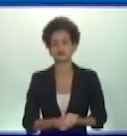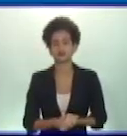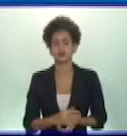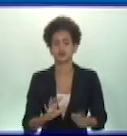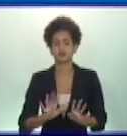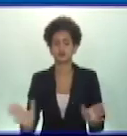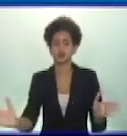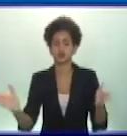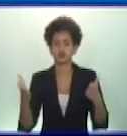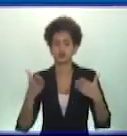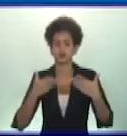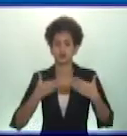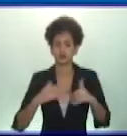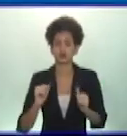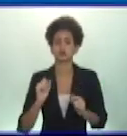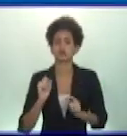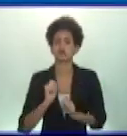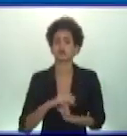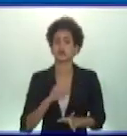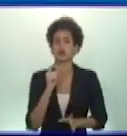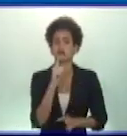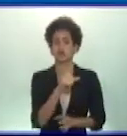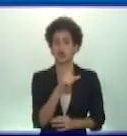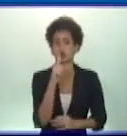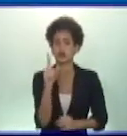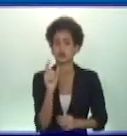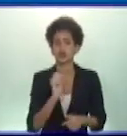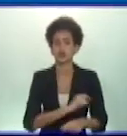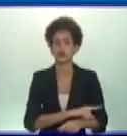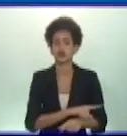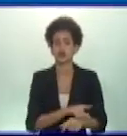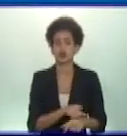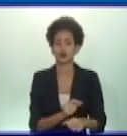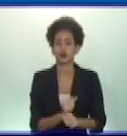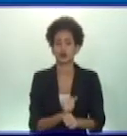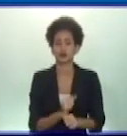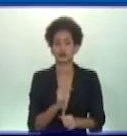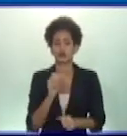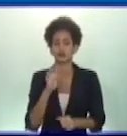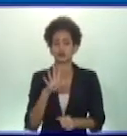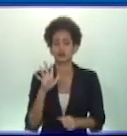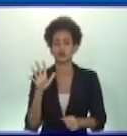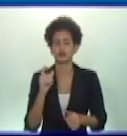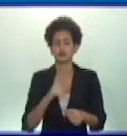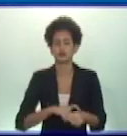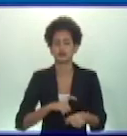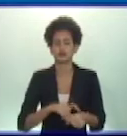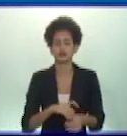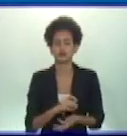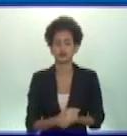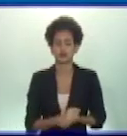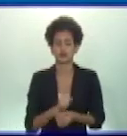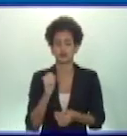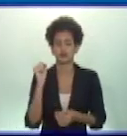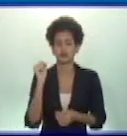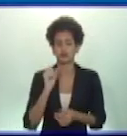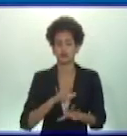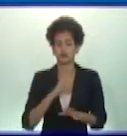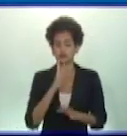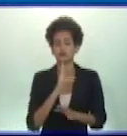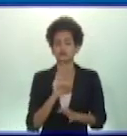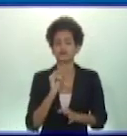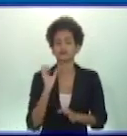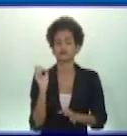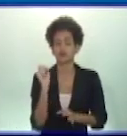concluyó, finalizó la tarea a las 11:45 horas. Respondemos, terminó el médico el